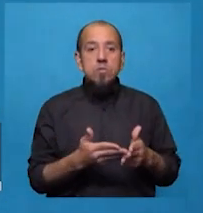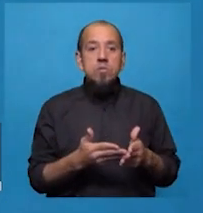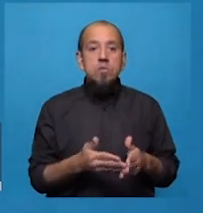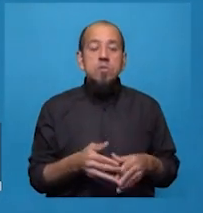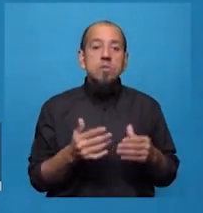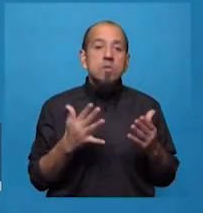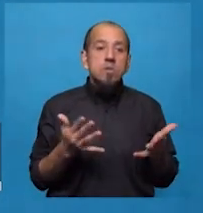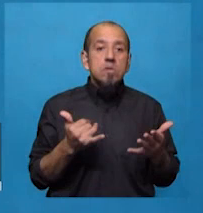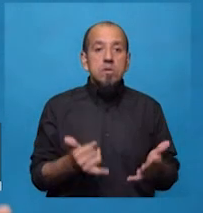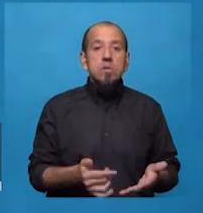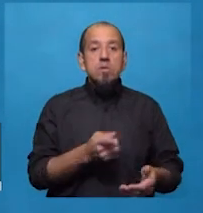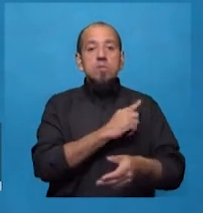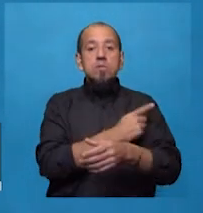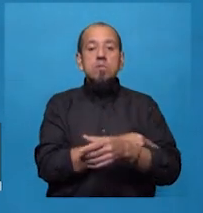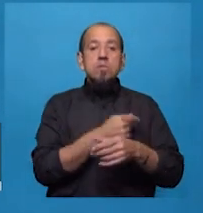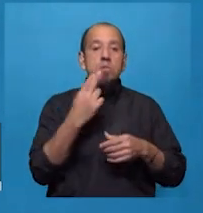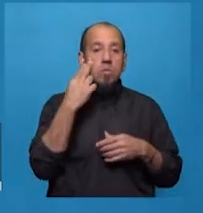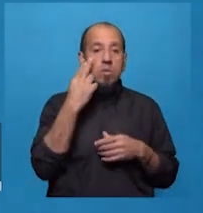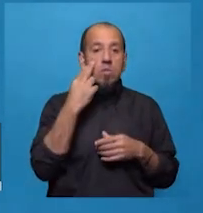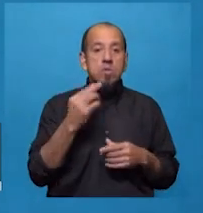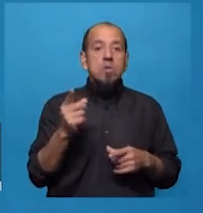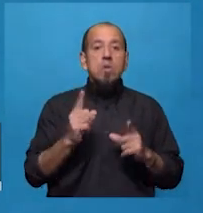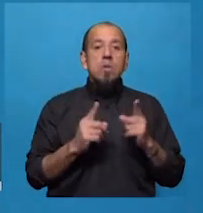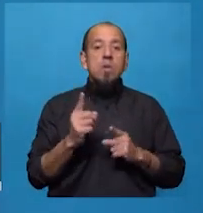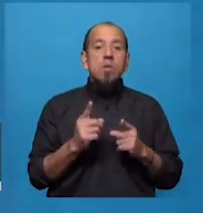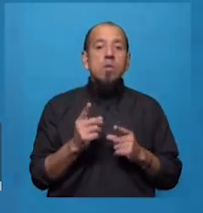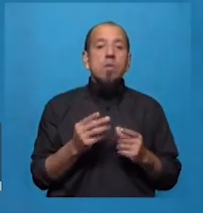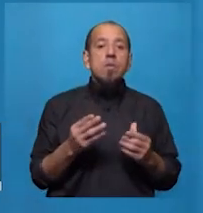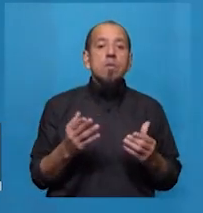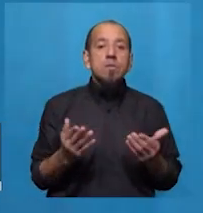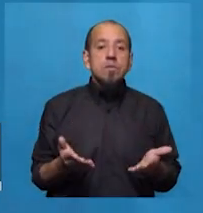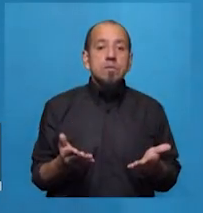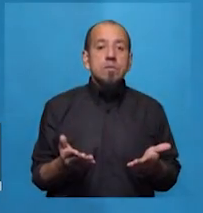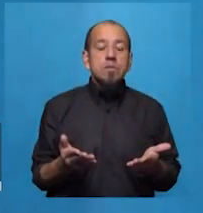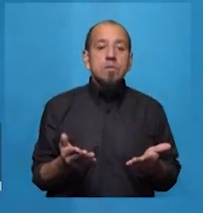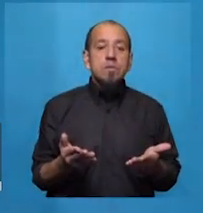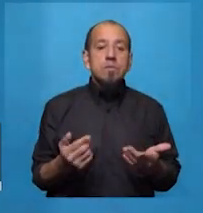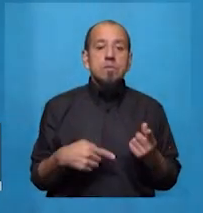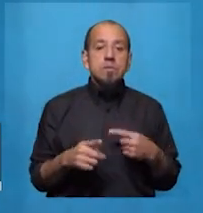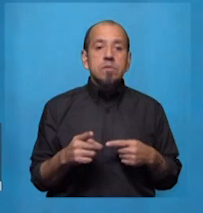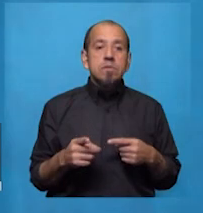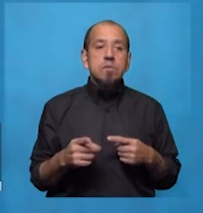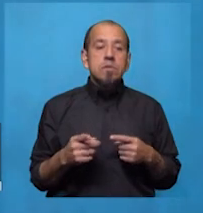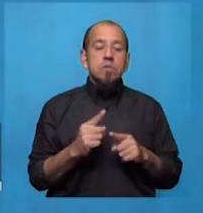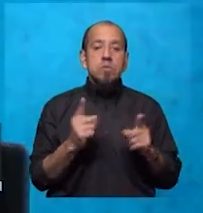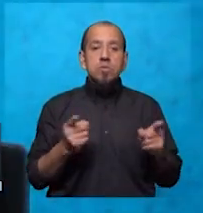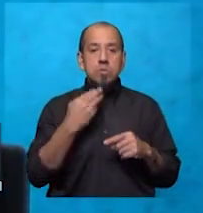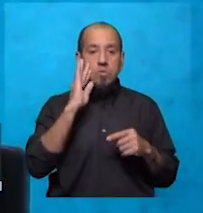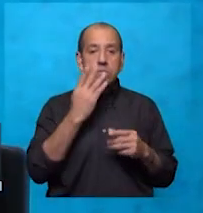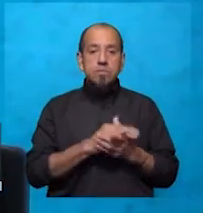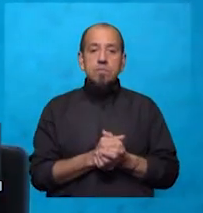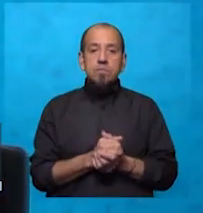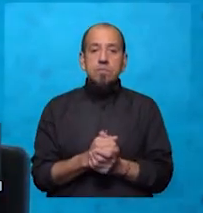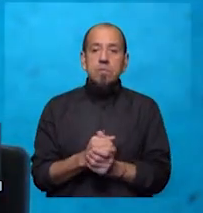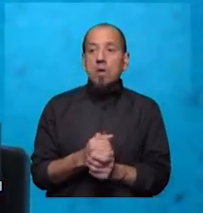sacar esto adelante y revertir este problema que en algunos casos ni siquiera es admitido como tal Pero vos consideras que no tiene